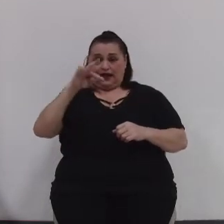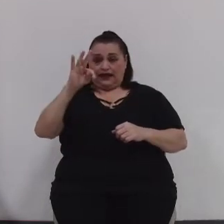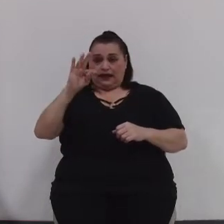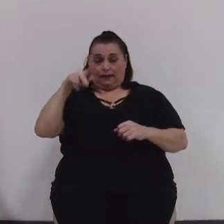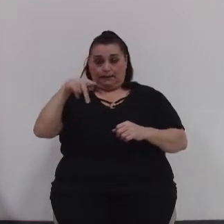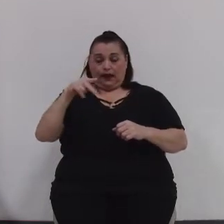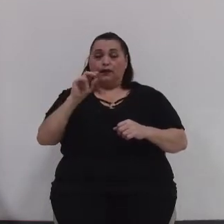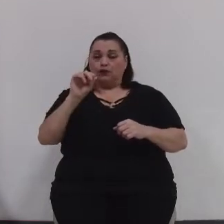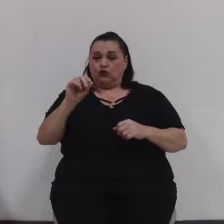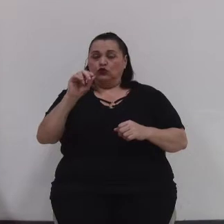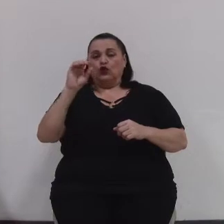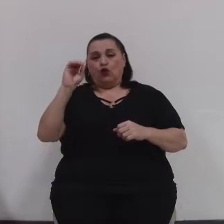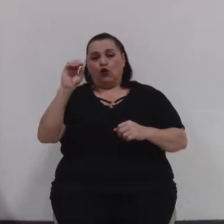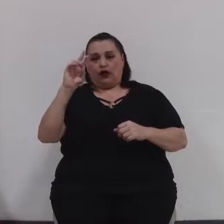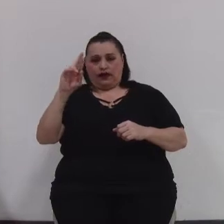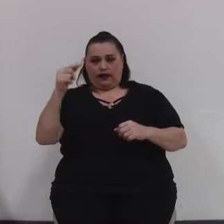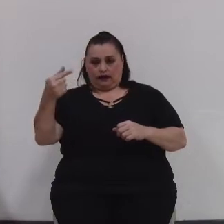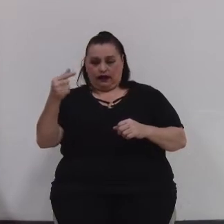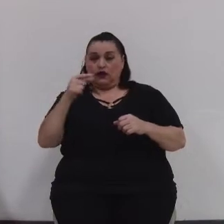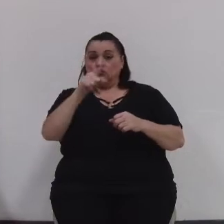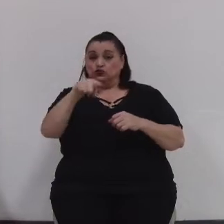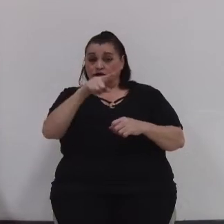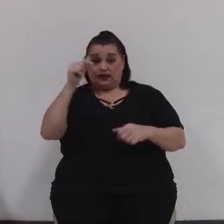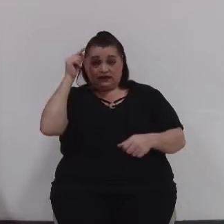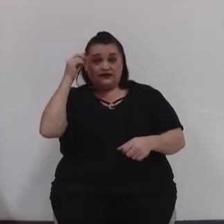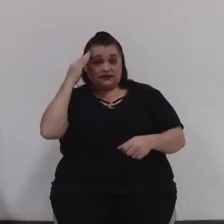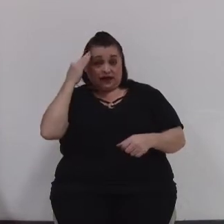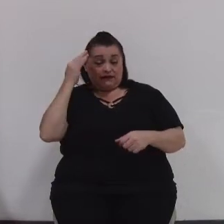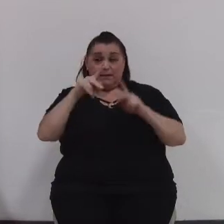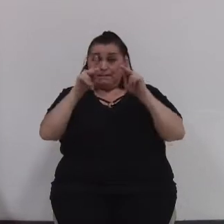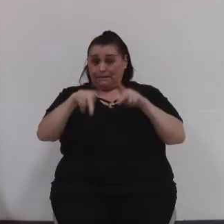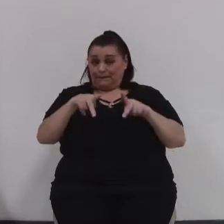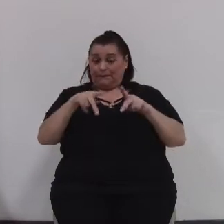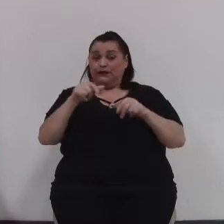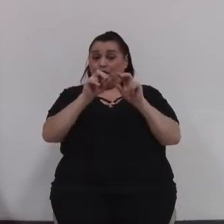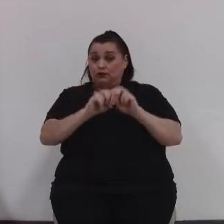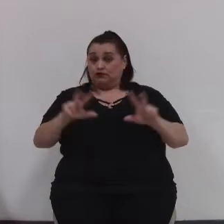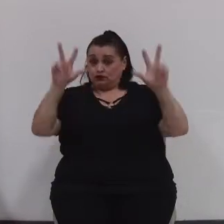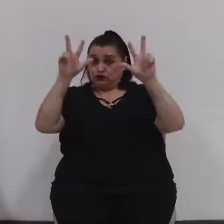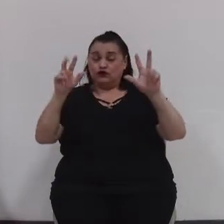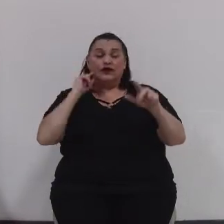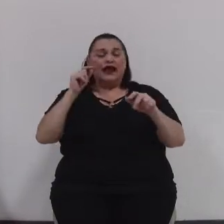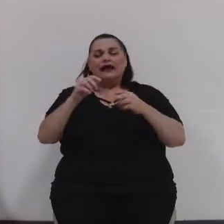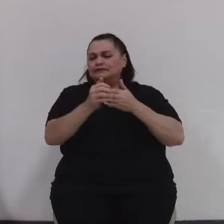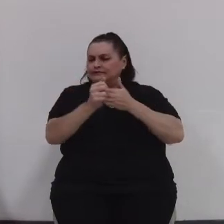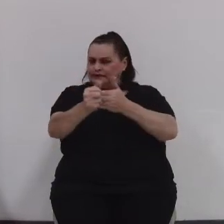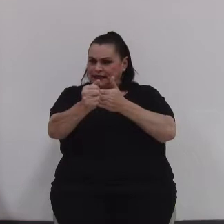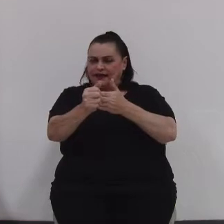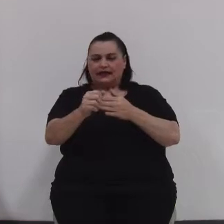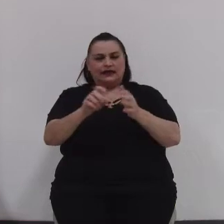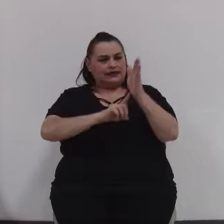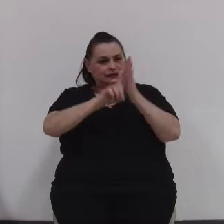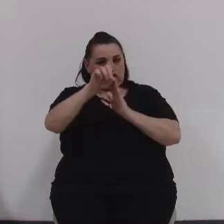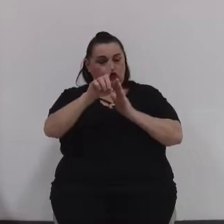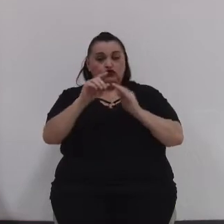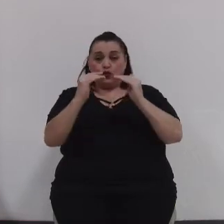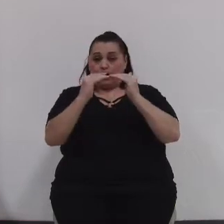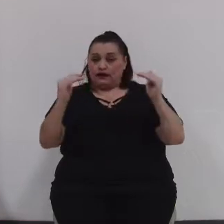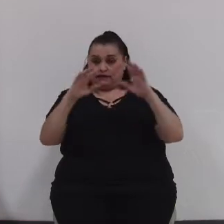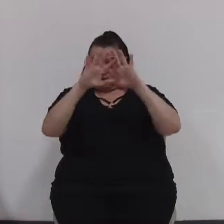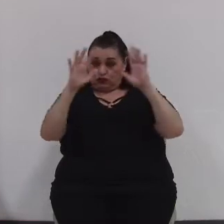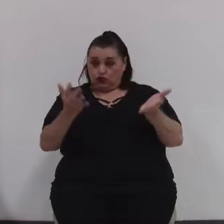comunicaciones.cr@undp.org. Como ustedes saben, el PNUD es la agencia líder de la ONU en materia de desarrollo a nivel mundial y como